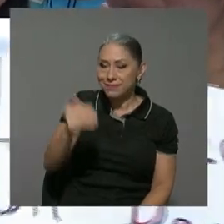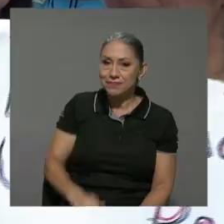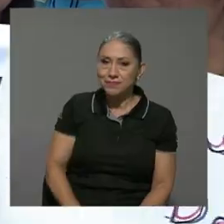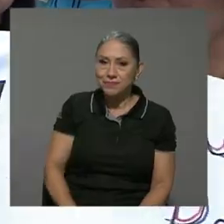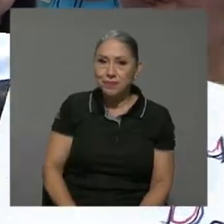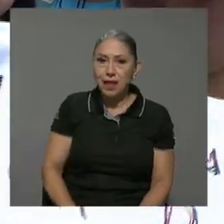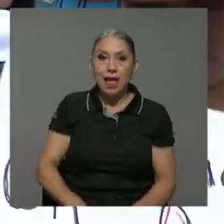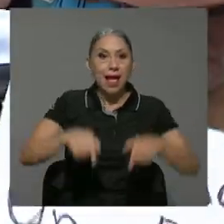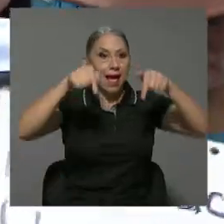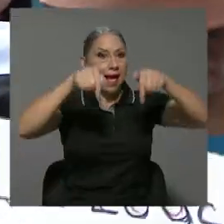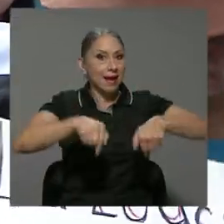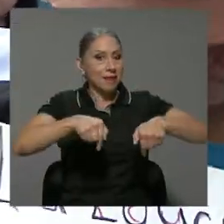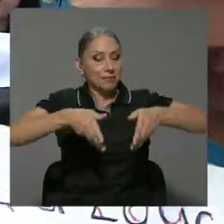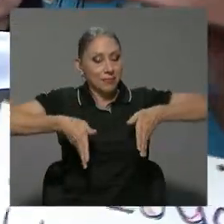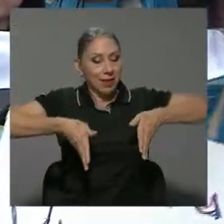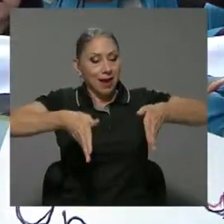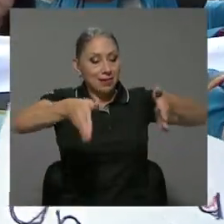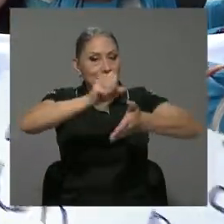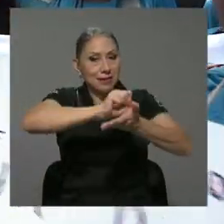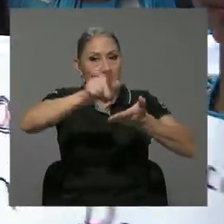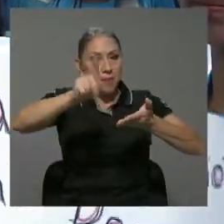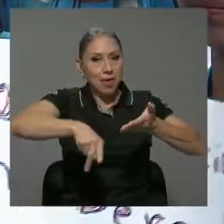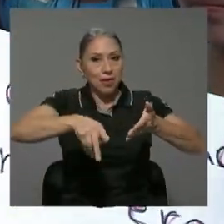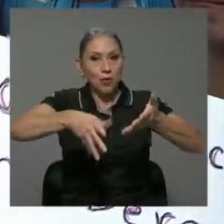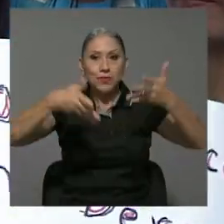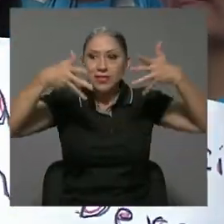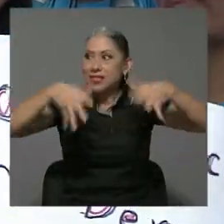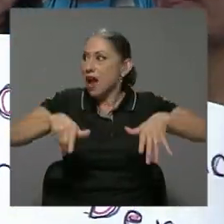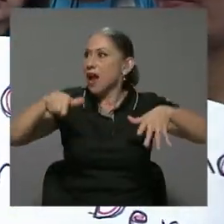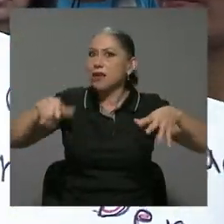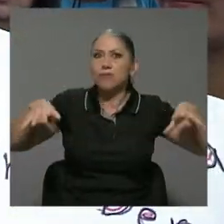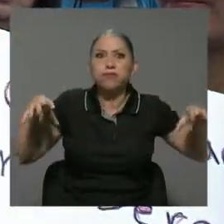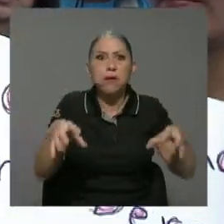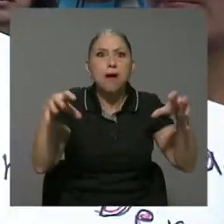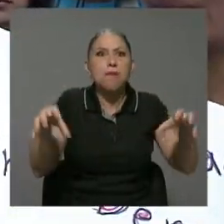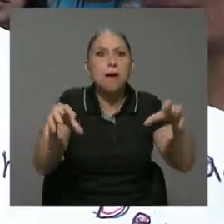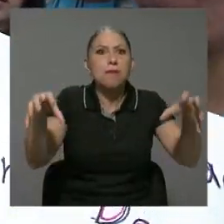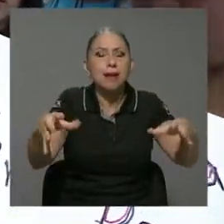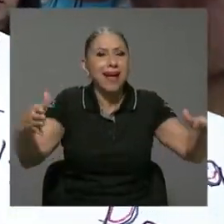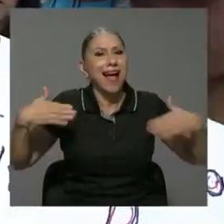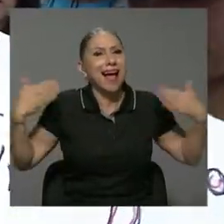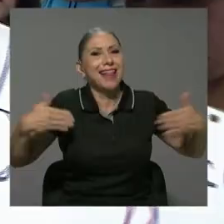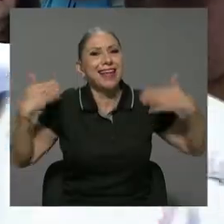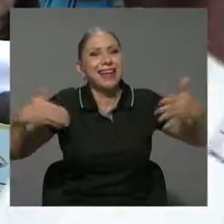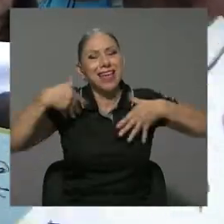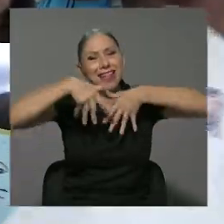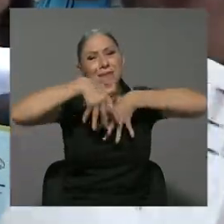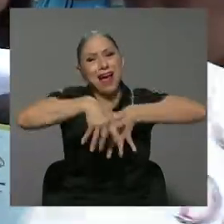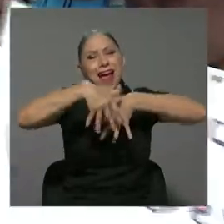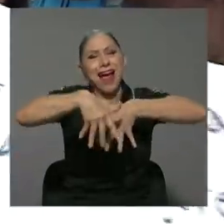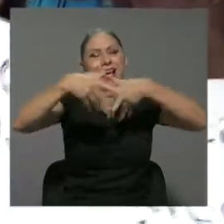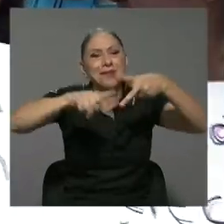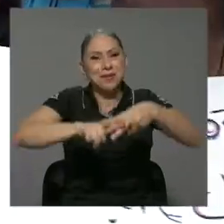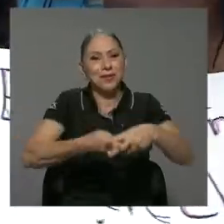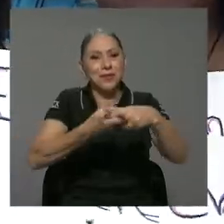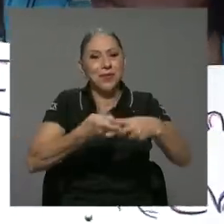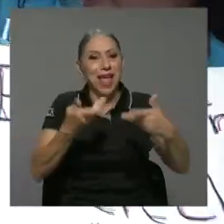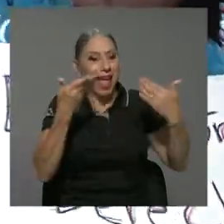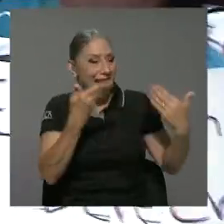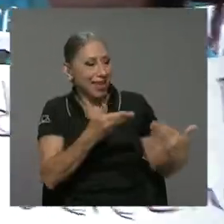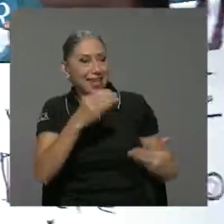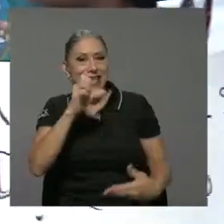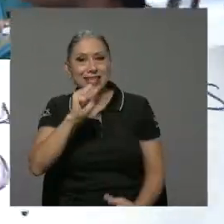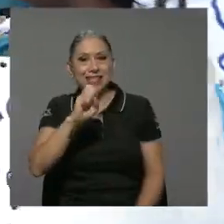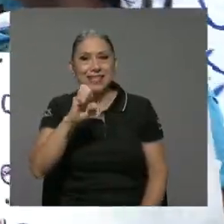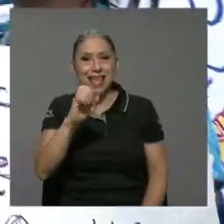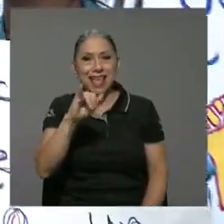Estamos desde las calles de San Pedro, donde ya calentó, ya toda la alegría de la marcha, la manifestación ya empezó. Tenemos aquí a Seidy